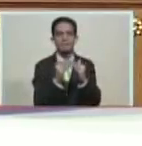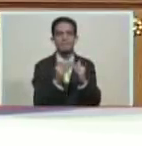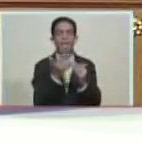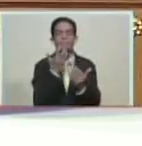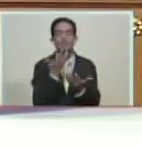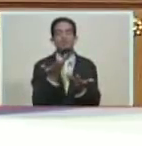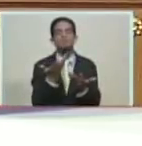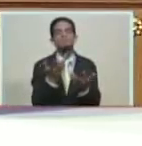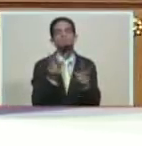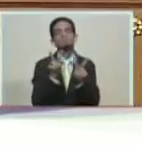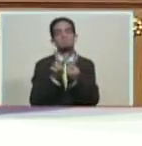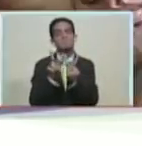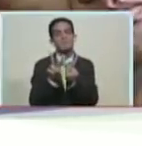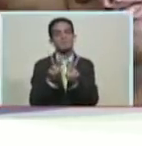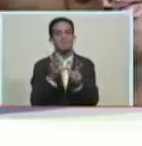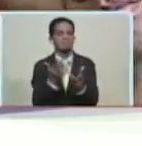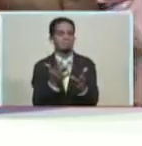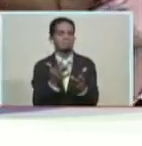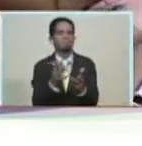misión Barrio Nuevo, Barrio Tricolor, casi ni existe.